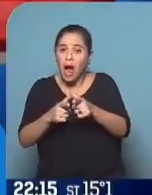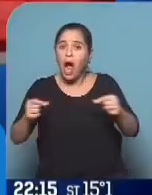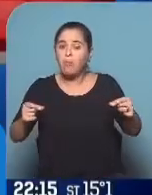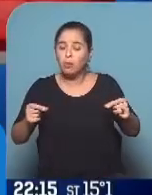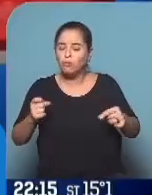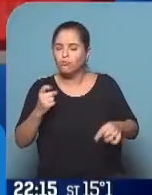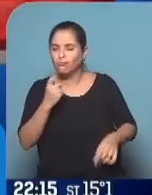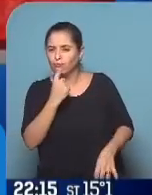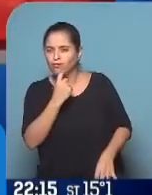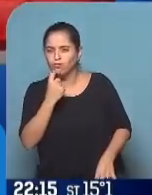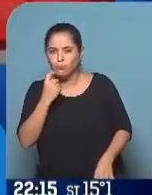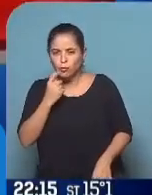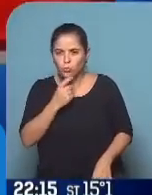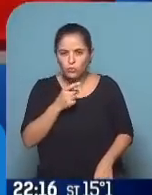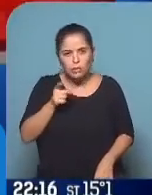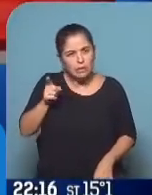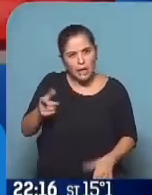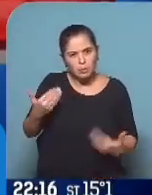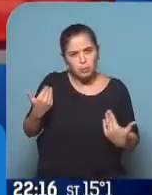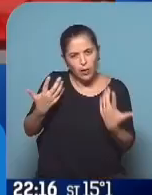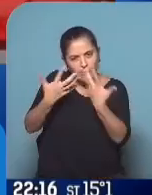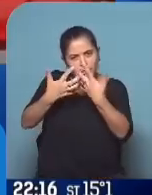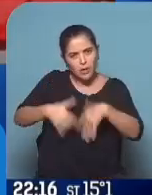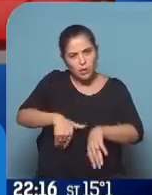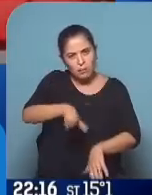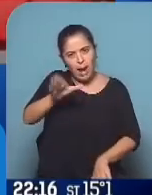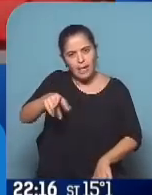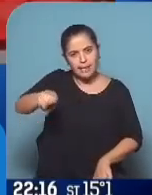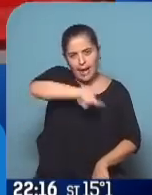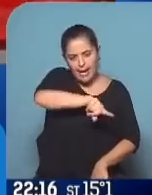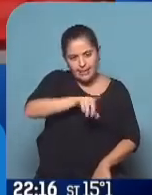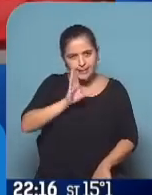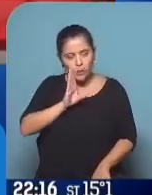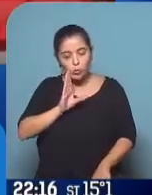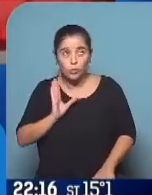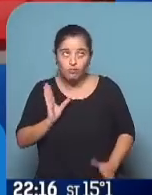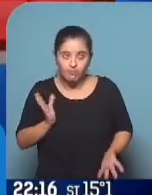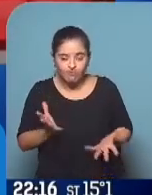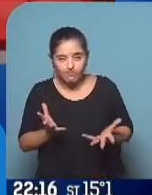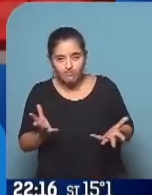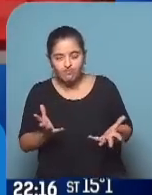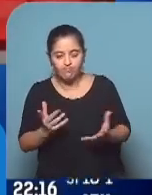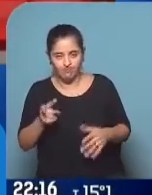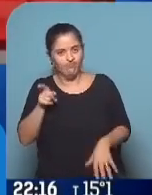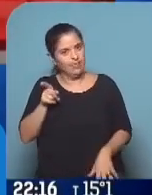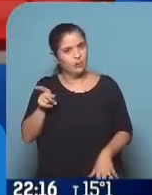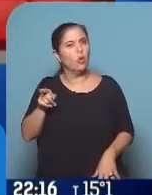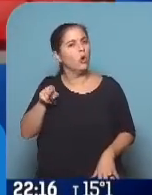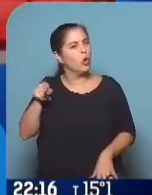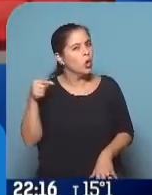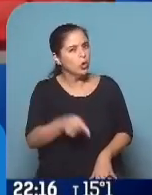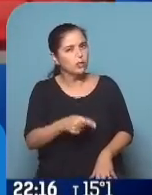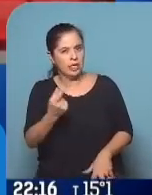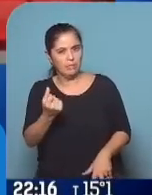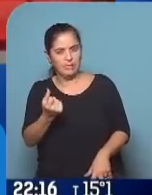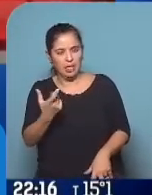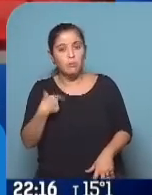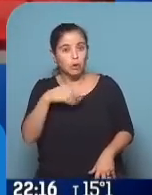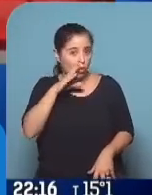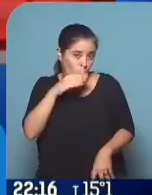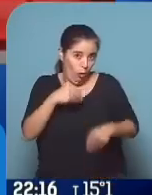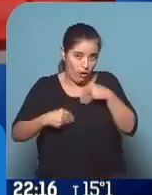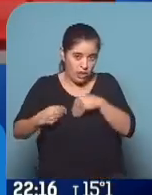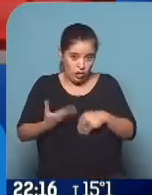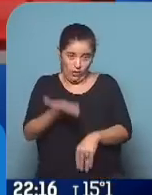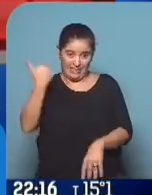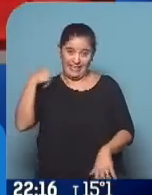aliado geopolítico de Estados Unidos y era una disputa intrasistema capitalista, hacia adentro del sistema capitalista. En este caso tenemos un